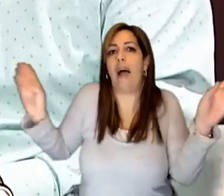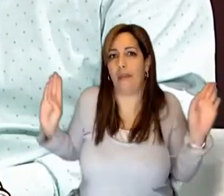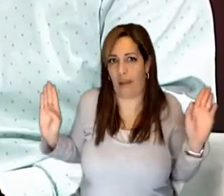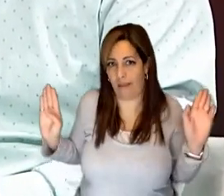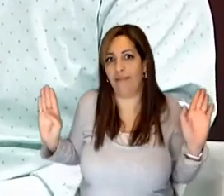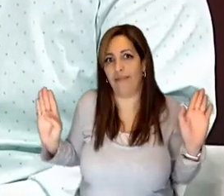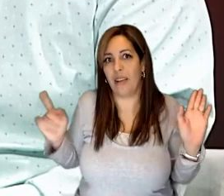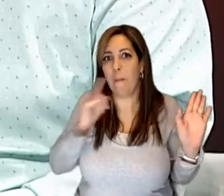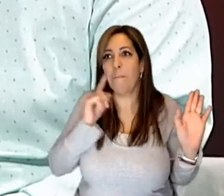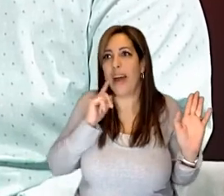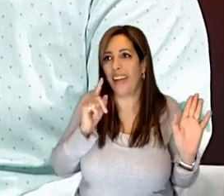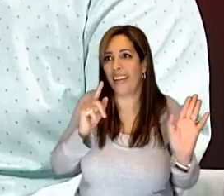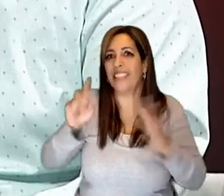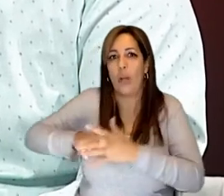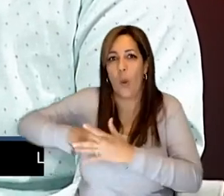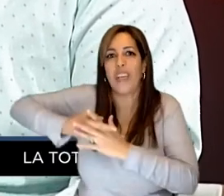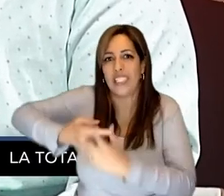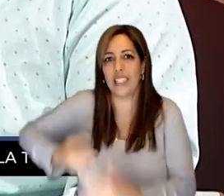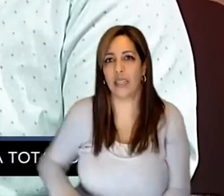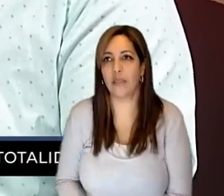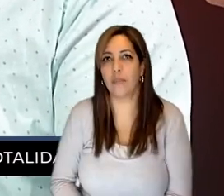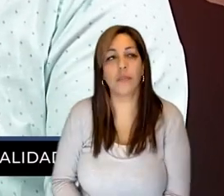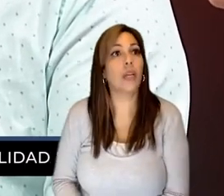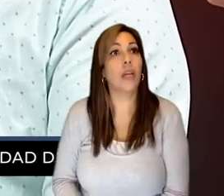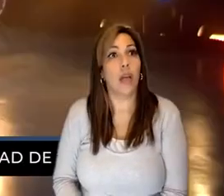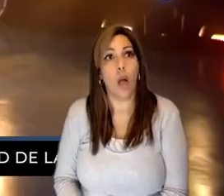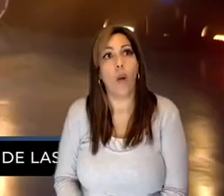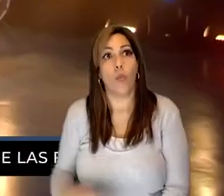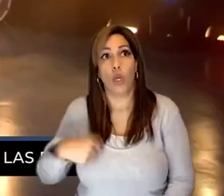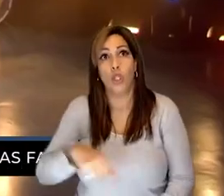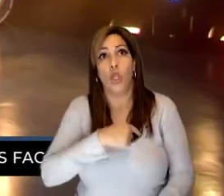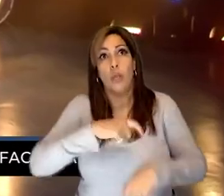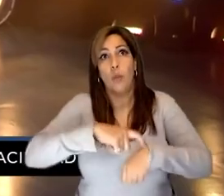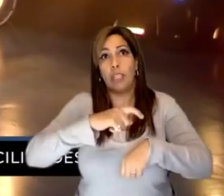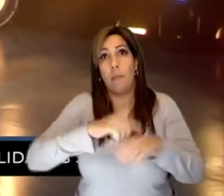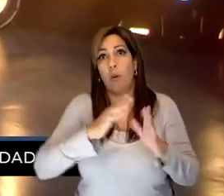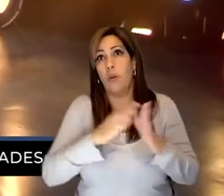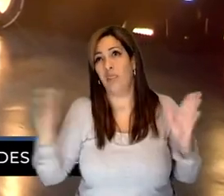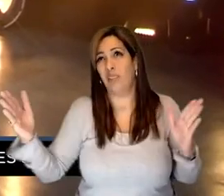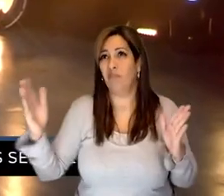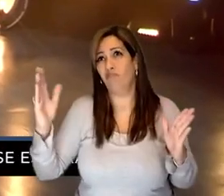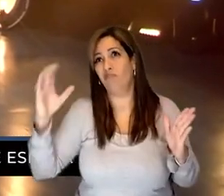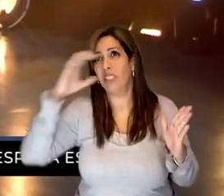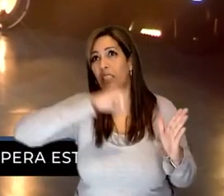puedan empezar a llegar allí al hospital? El timeline de este proyecto